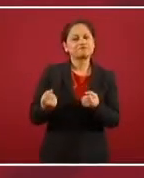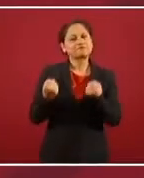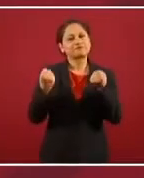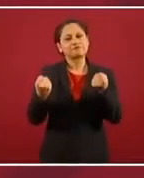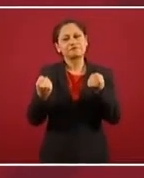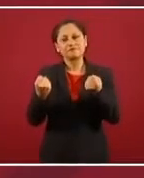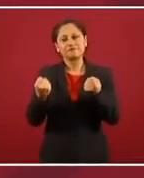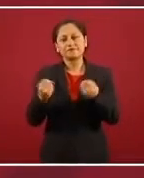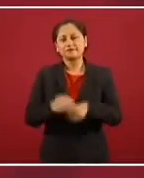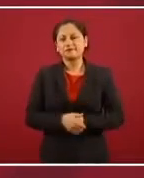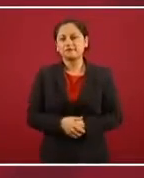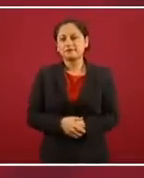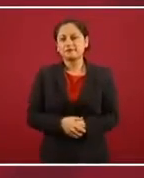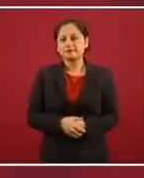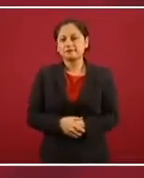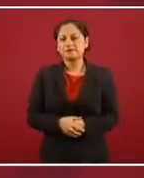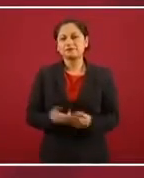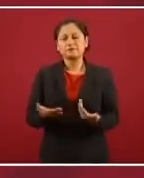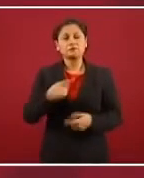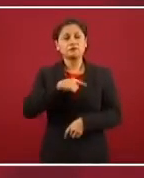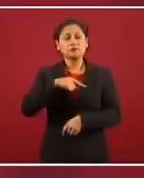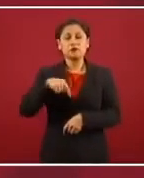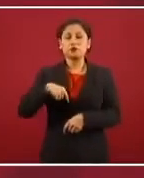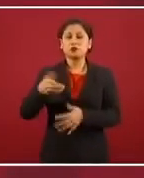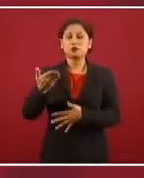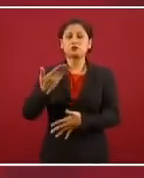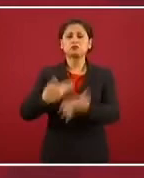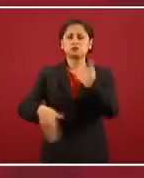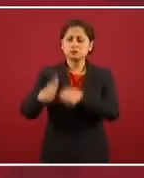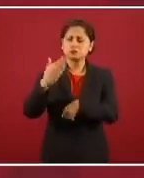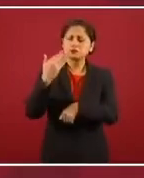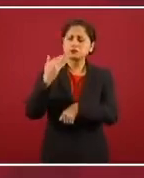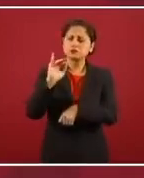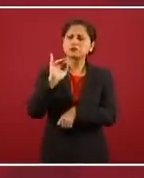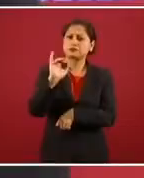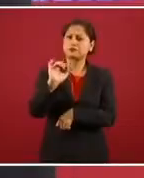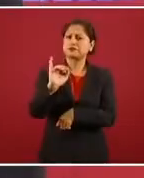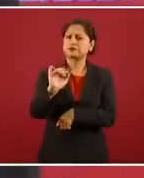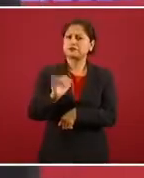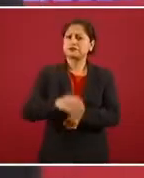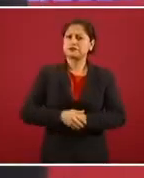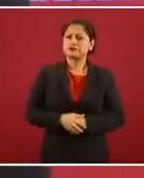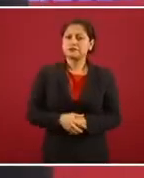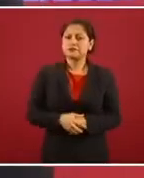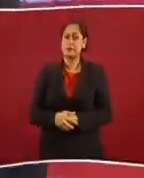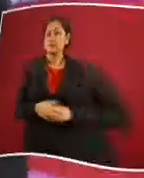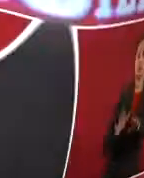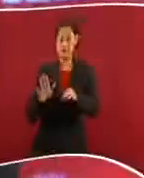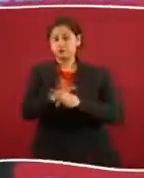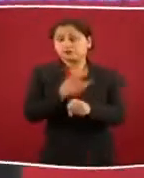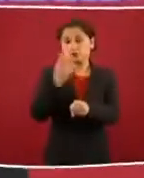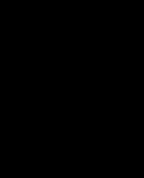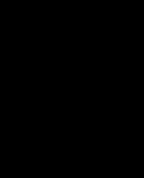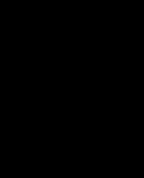y vamos a salir adelante, de modo que ánimo.